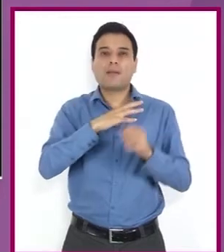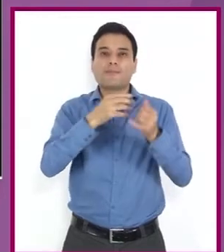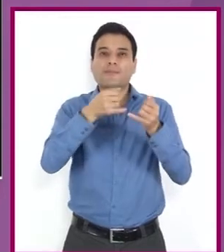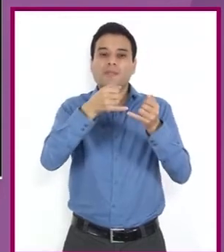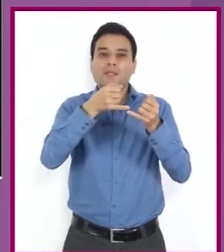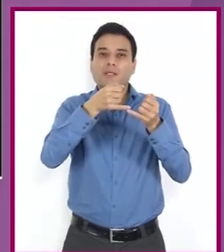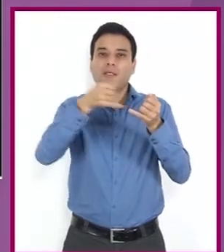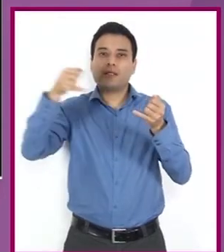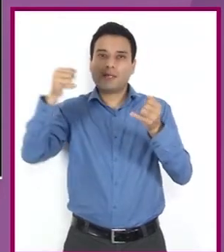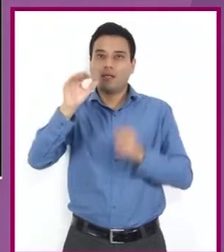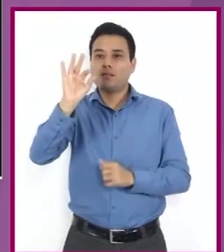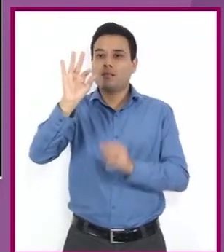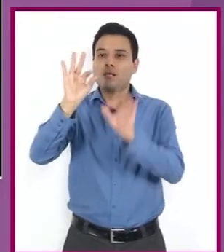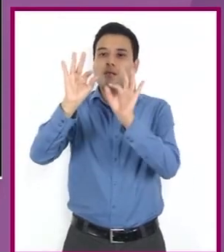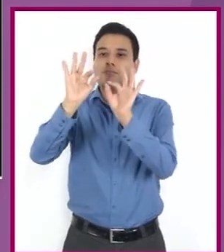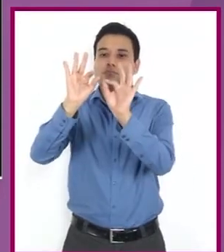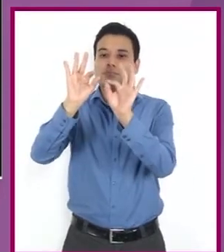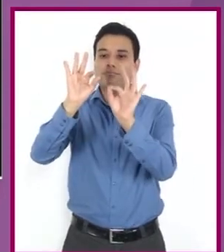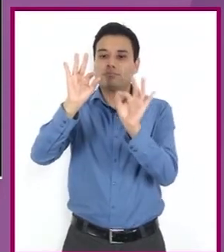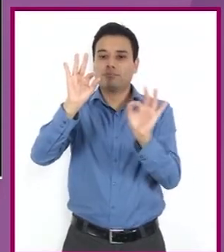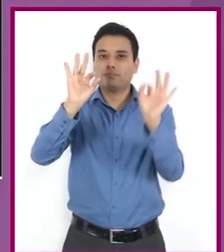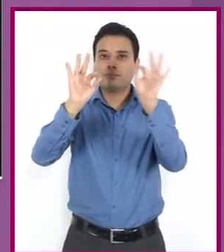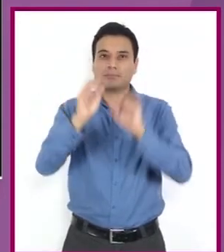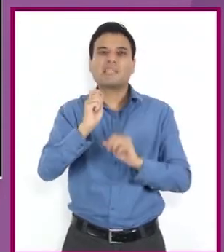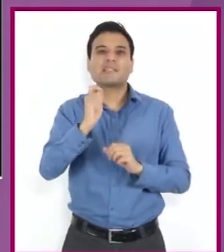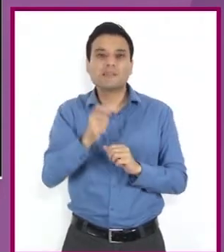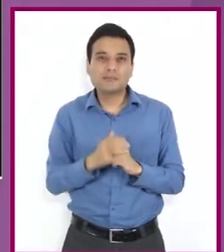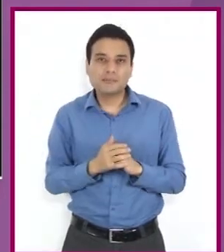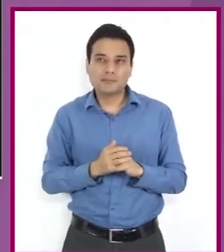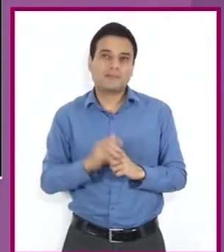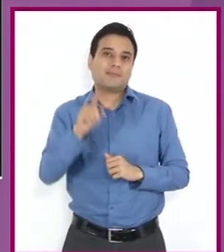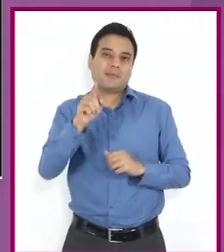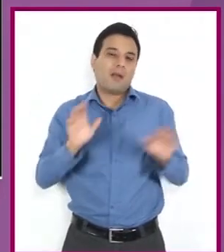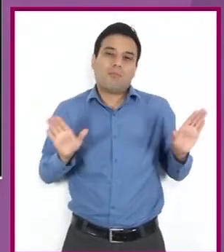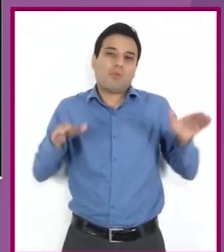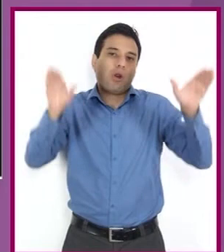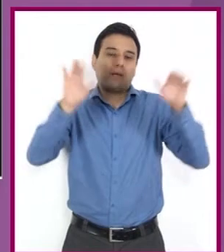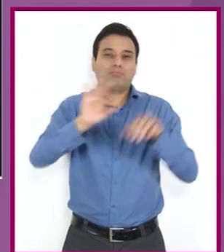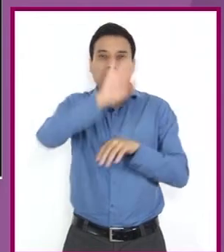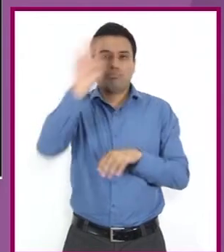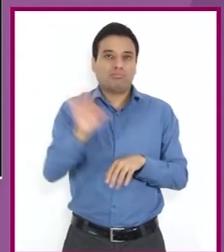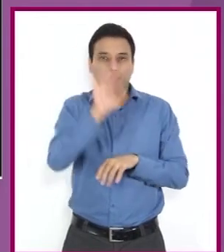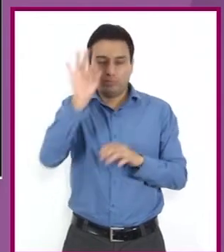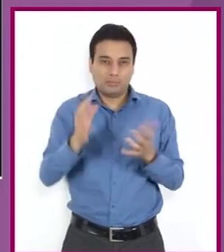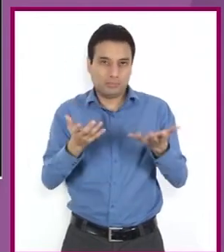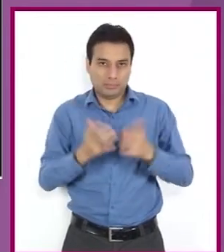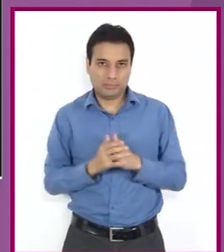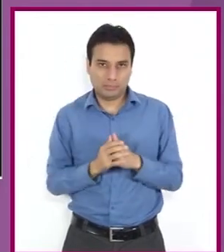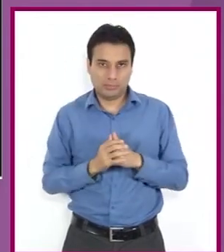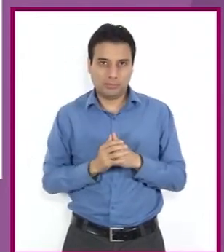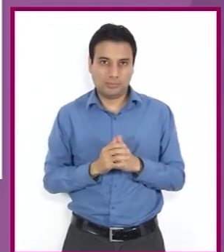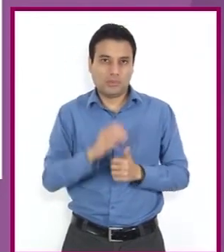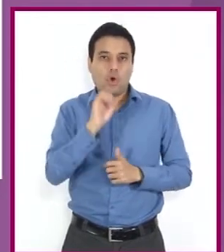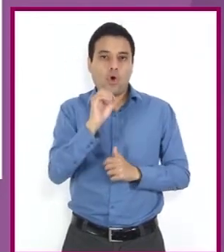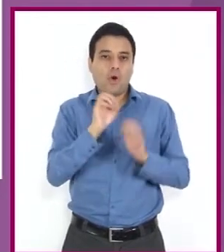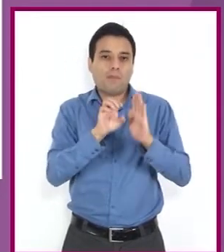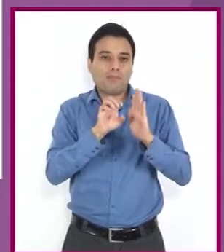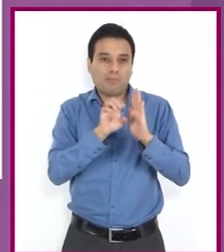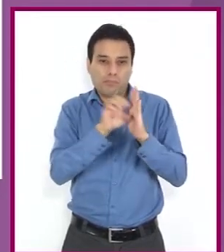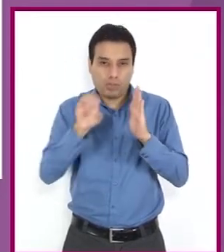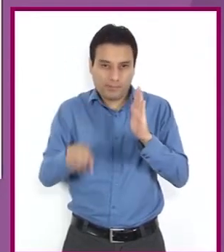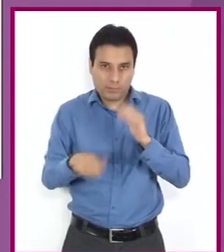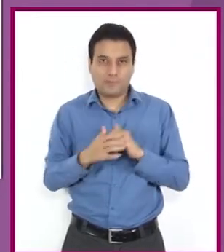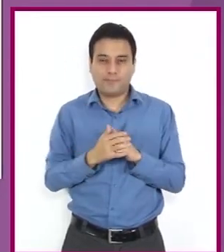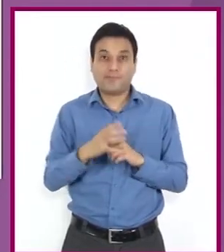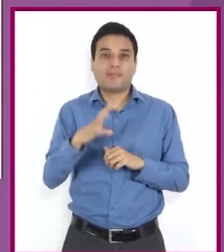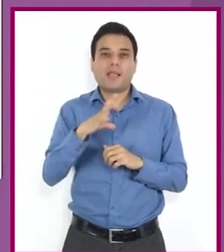de su vuelo. Si vemos más de una línea recta tras algún proyectil, sabremos que va a mayor velocidad.